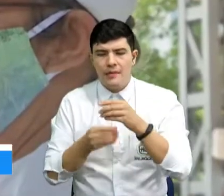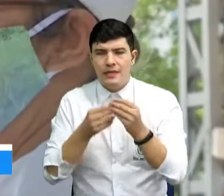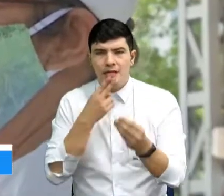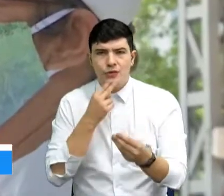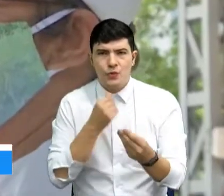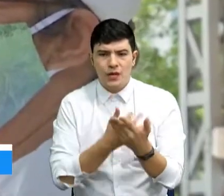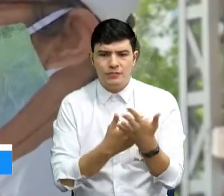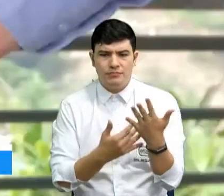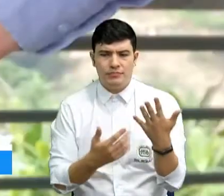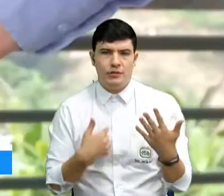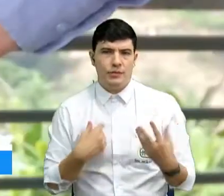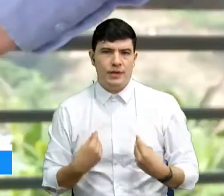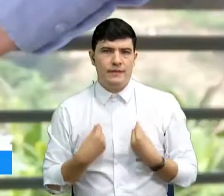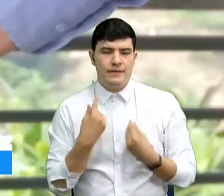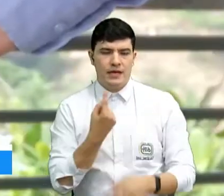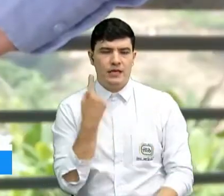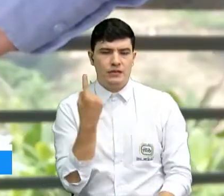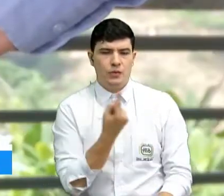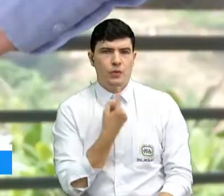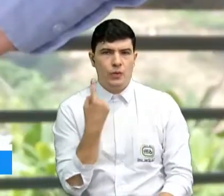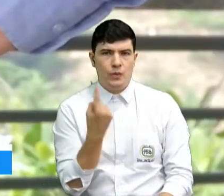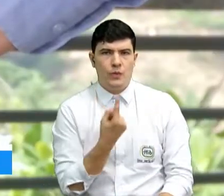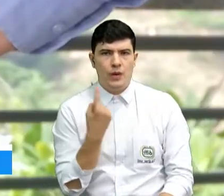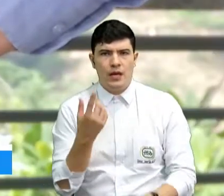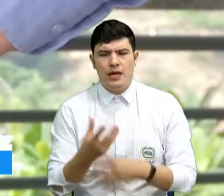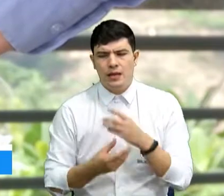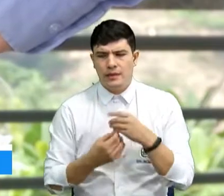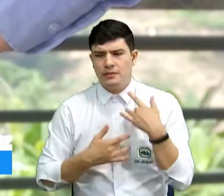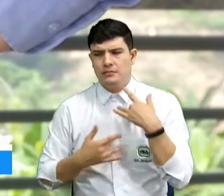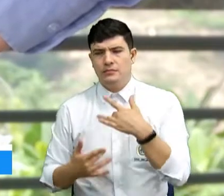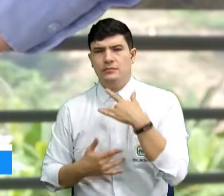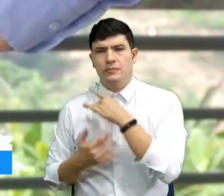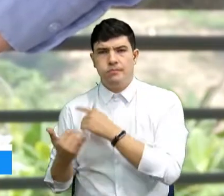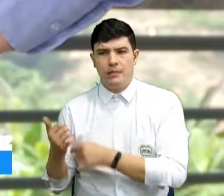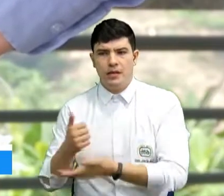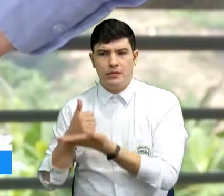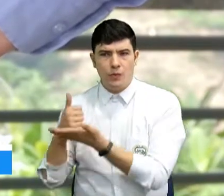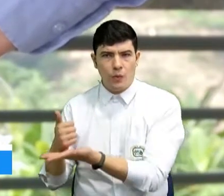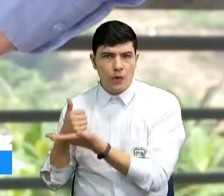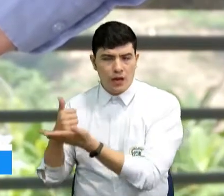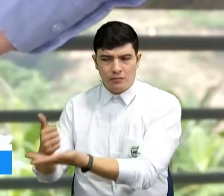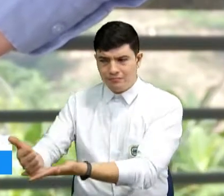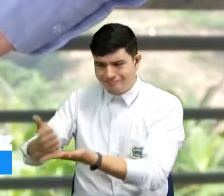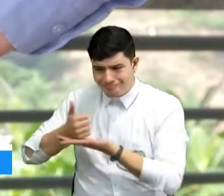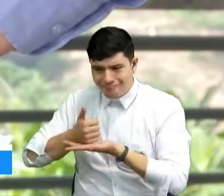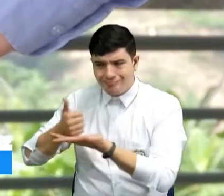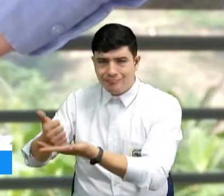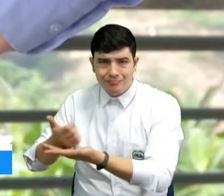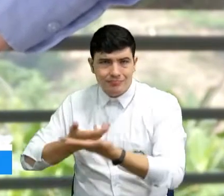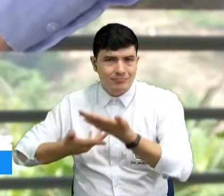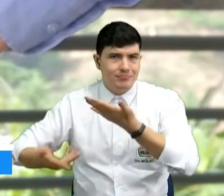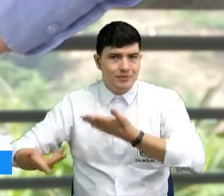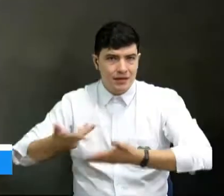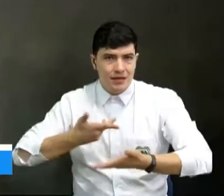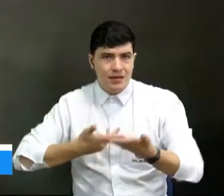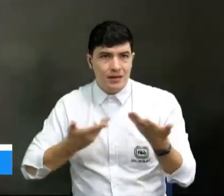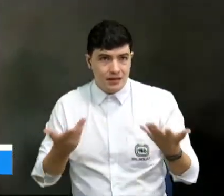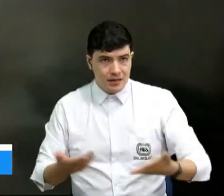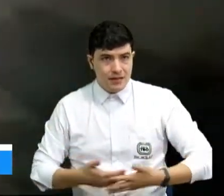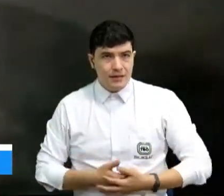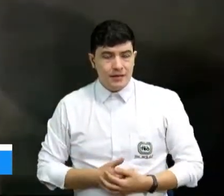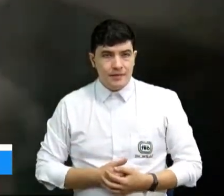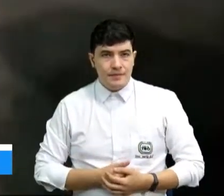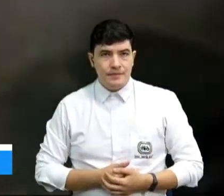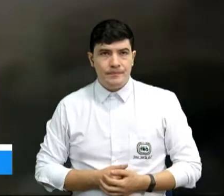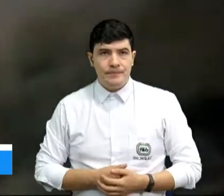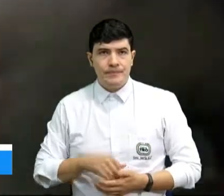donde mi hermana, pero igual a mí me toca ayudarle mucho porque ella es también enferma, entonces toca ayudarle.